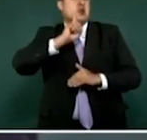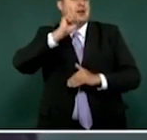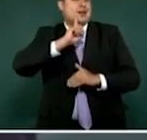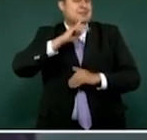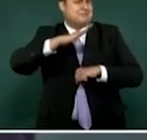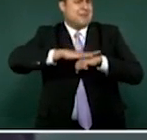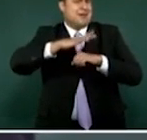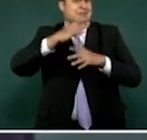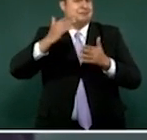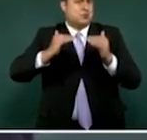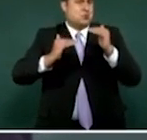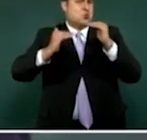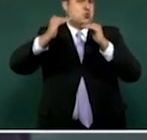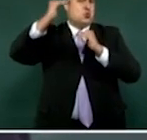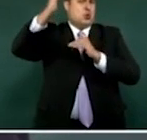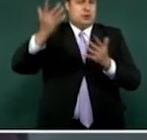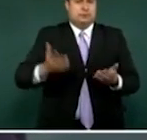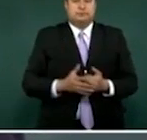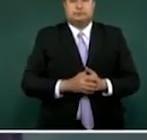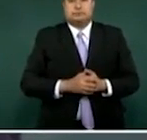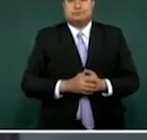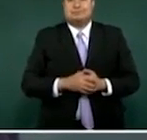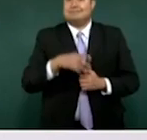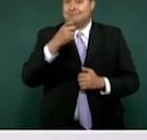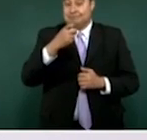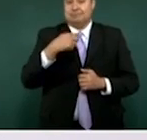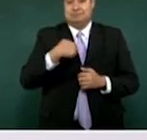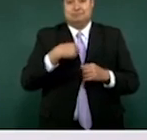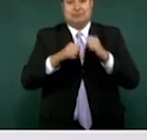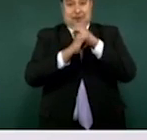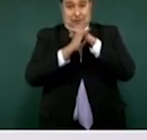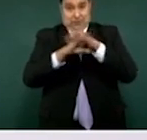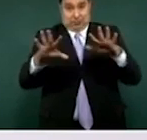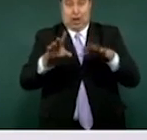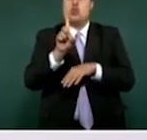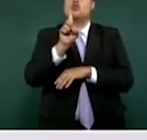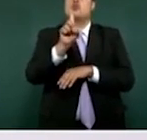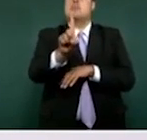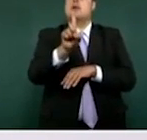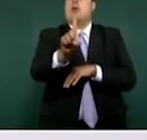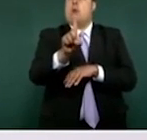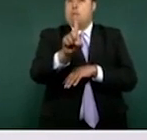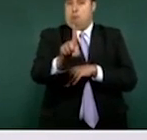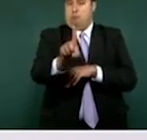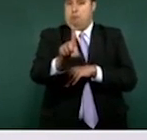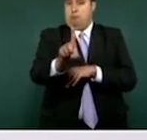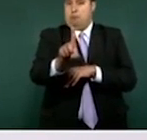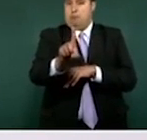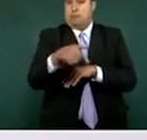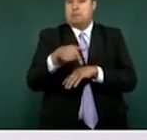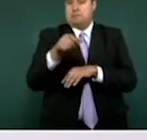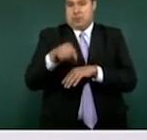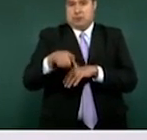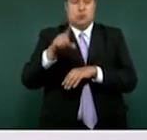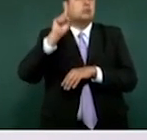mucho. De eso voy a informar el domingo en